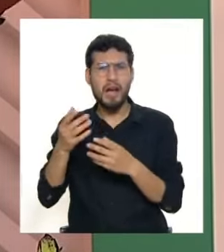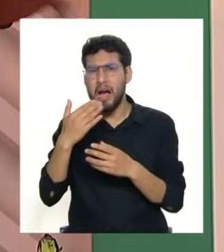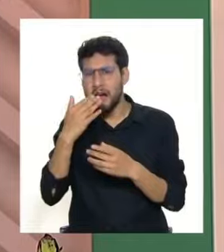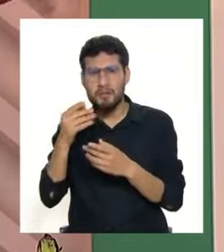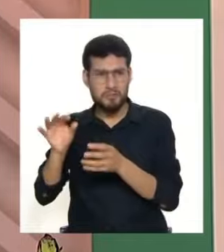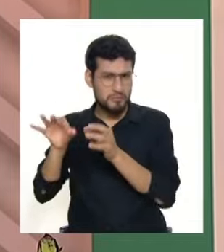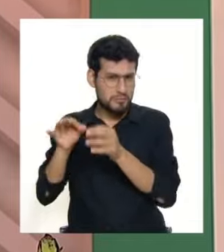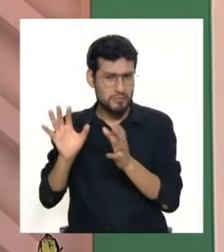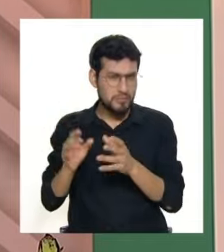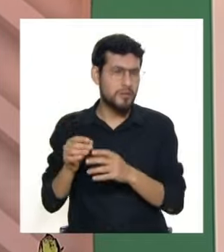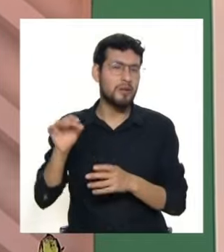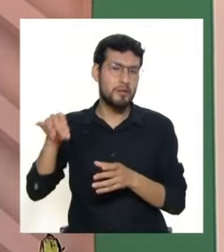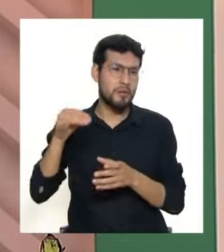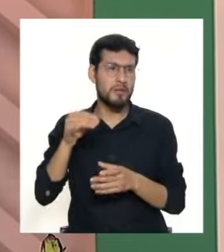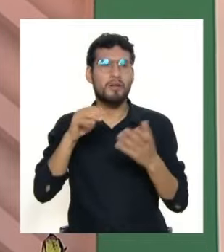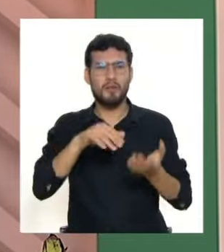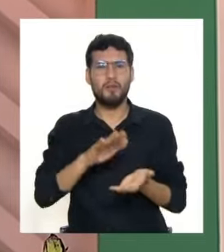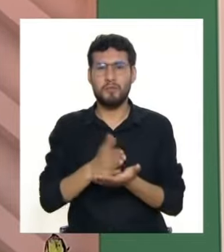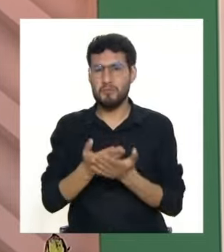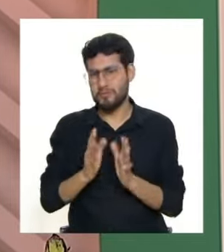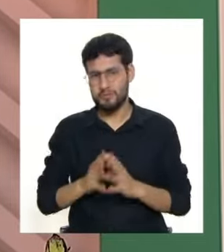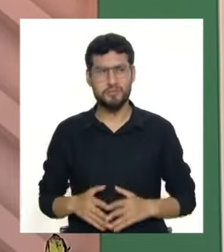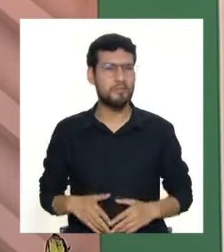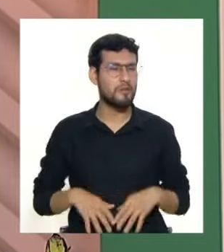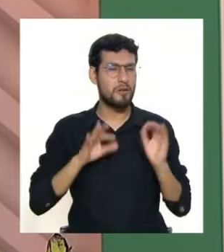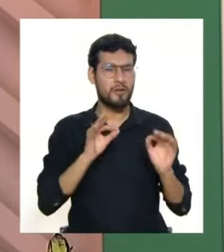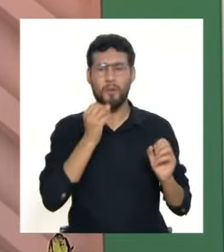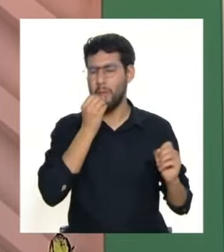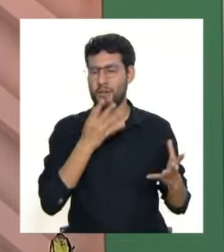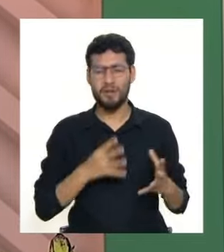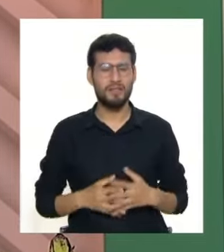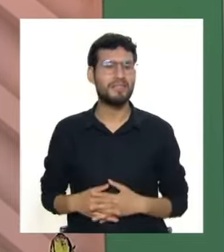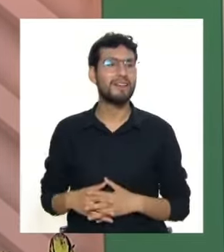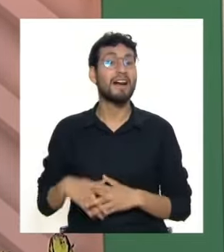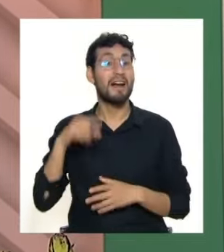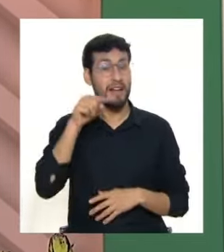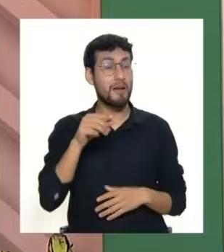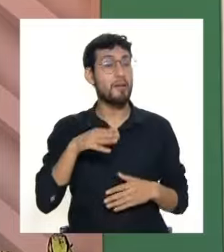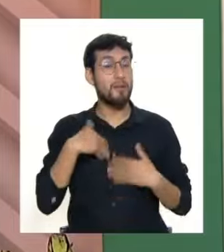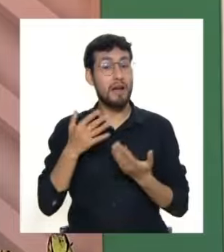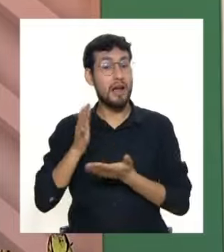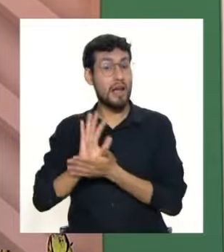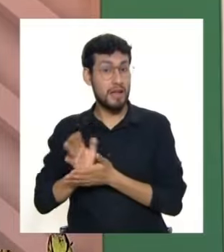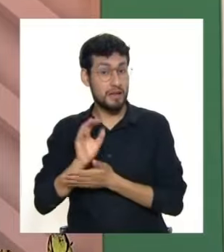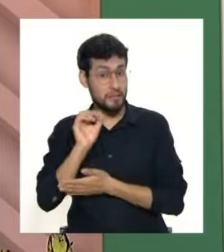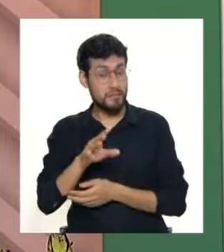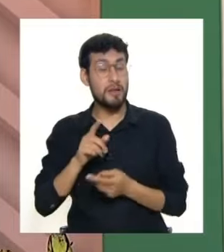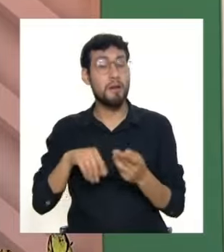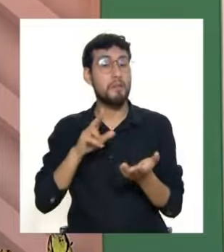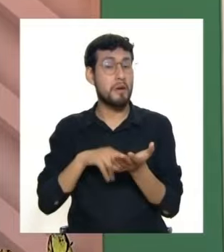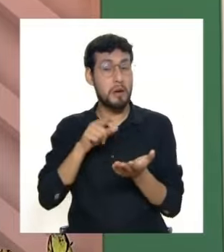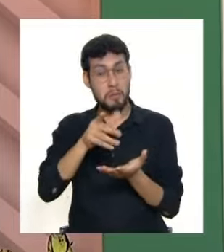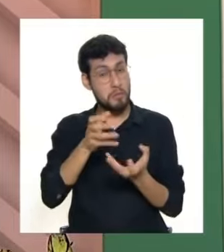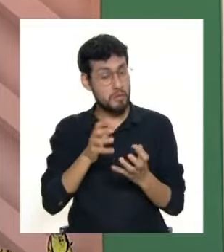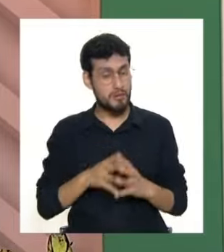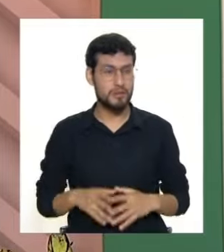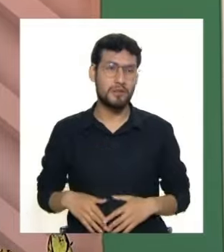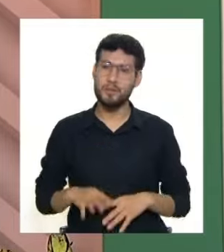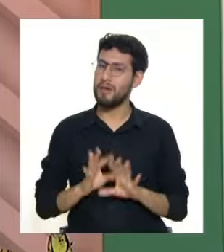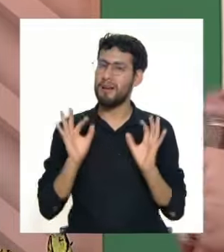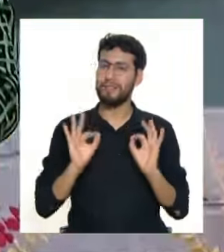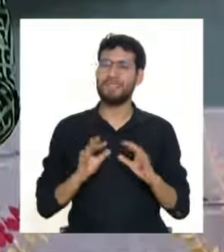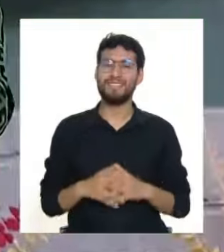su pimentita, algunos le ponen, lo fríen. Un espectacular. No, a eso le puedes poner queso, mantequilla si desea, y